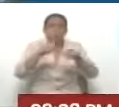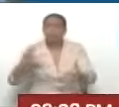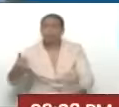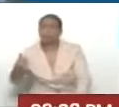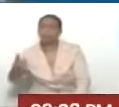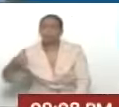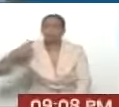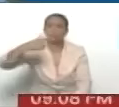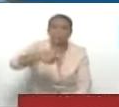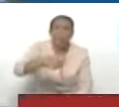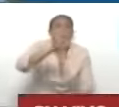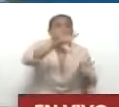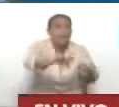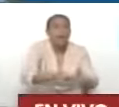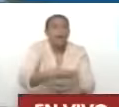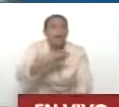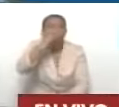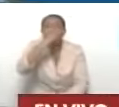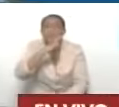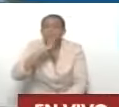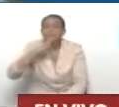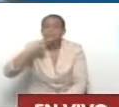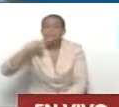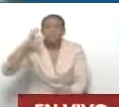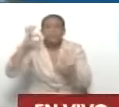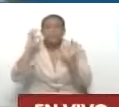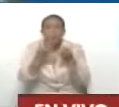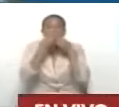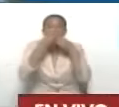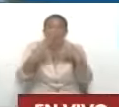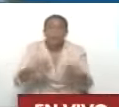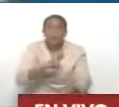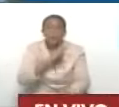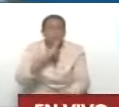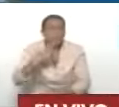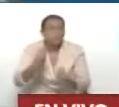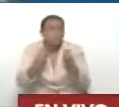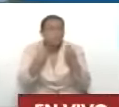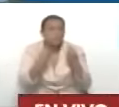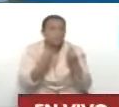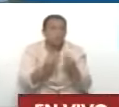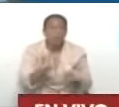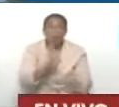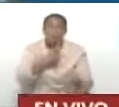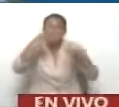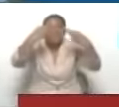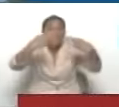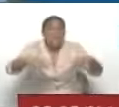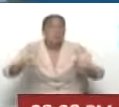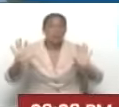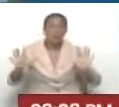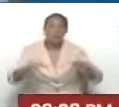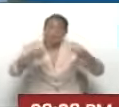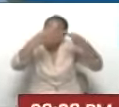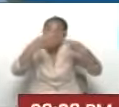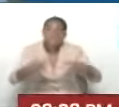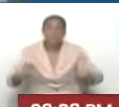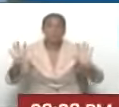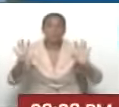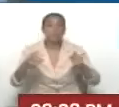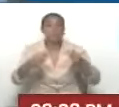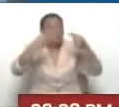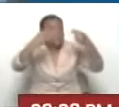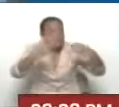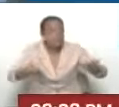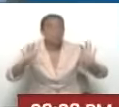y les compran todo fresco, fresco, bueno, sabroso, orgánico además, porque en Venezuela estamos produciendo